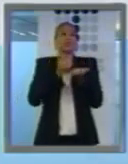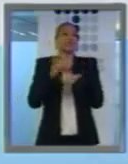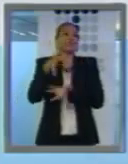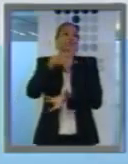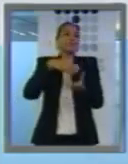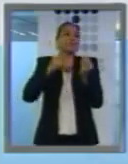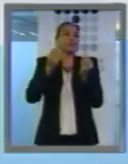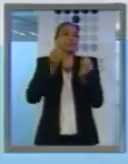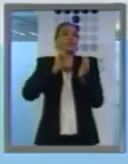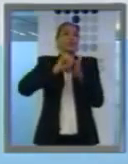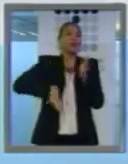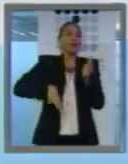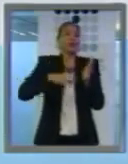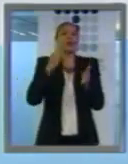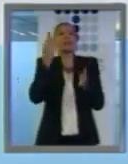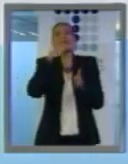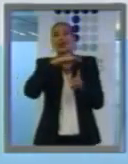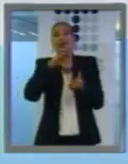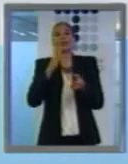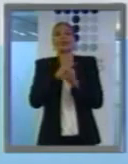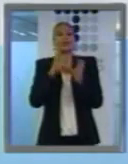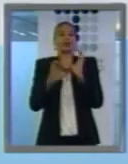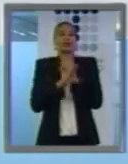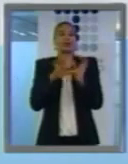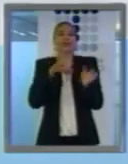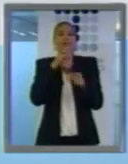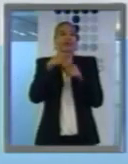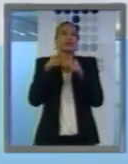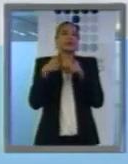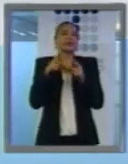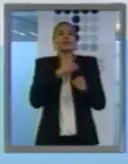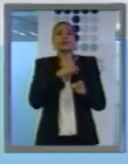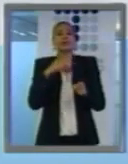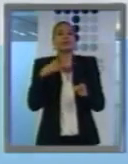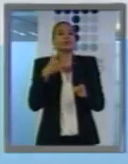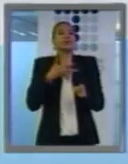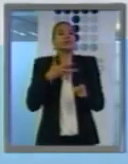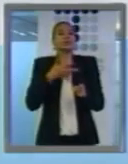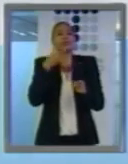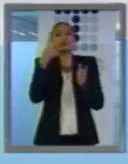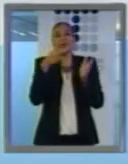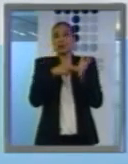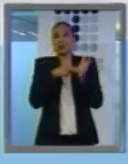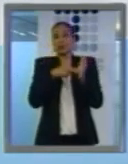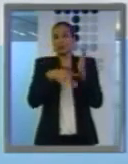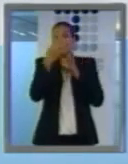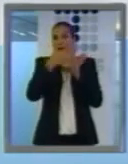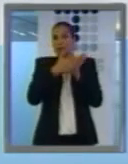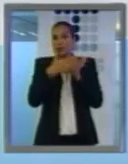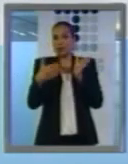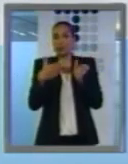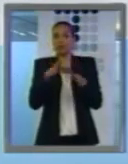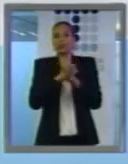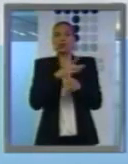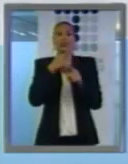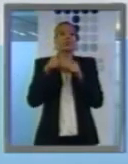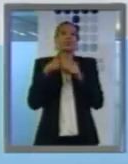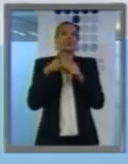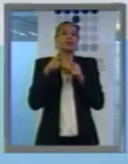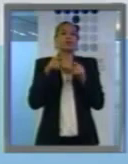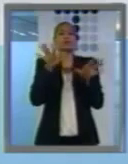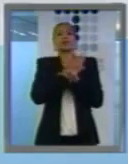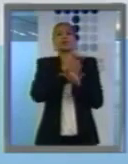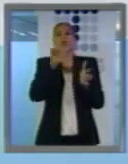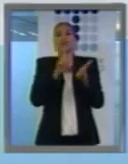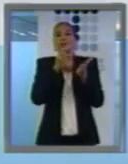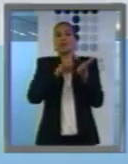la falsificación o inclusive de una facultad que tenemos desde 2014 por las reformas al derecho